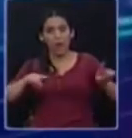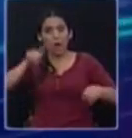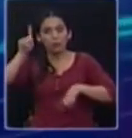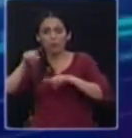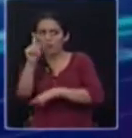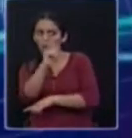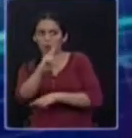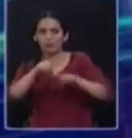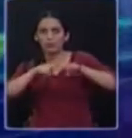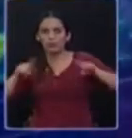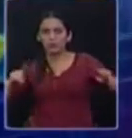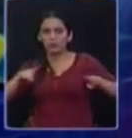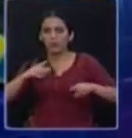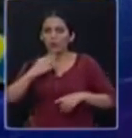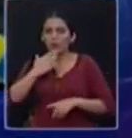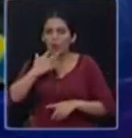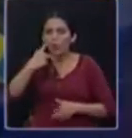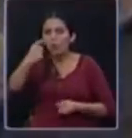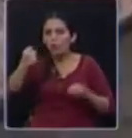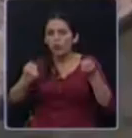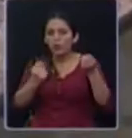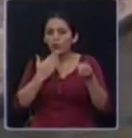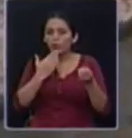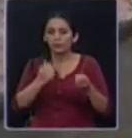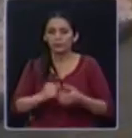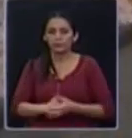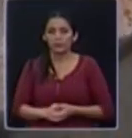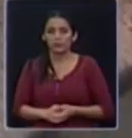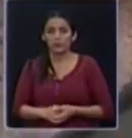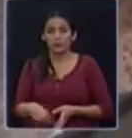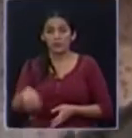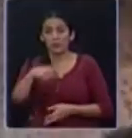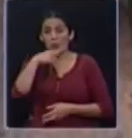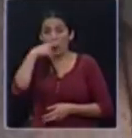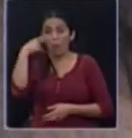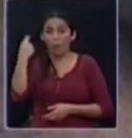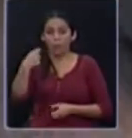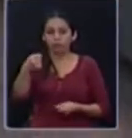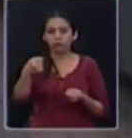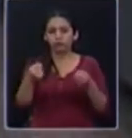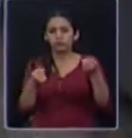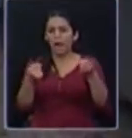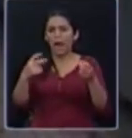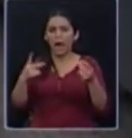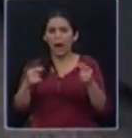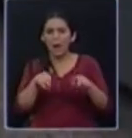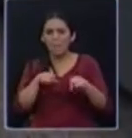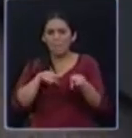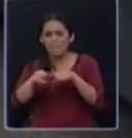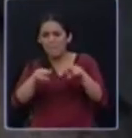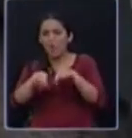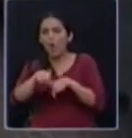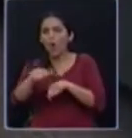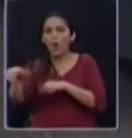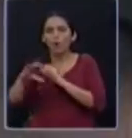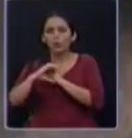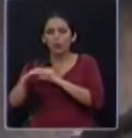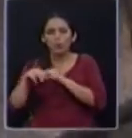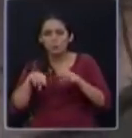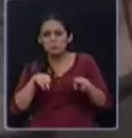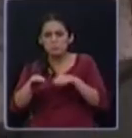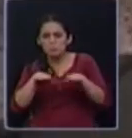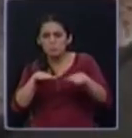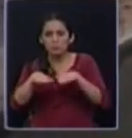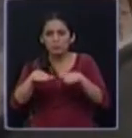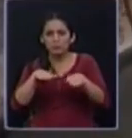por qué el conductor no se habría percatado. Es una competencia entre una panorama y un bus de Durán. Sí. Y entonces a lo que